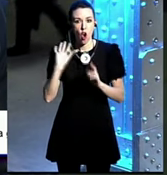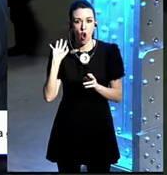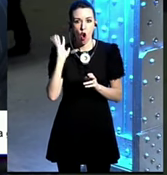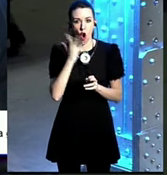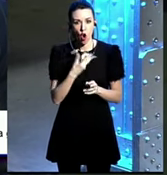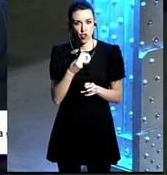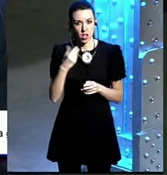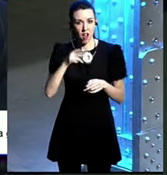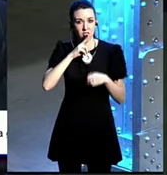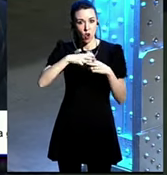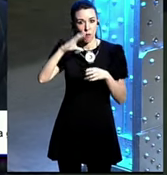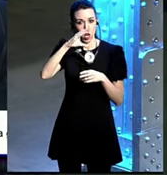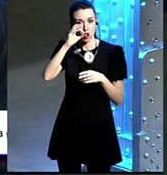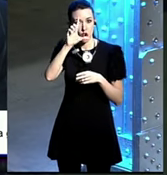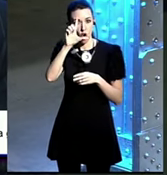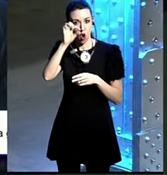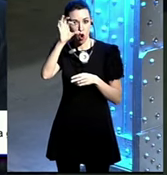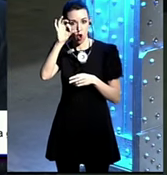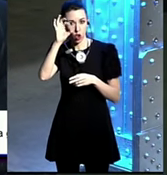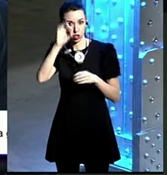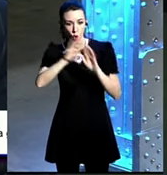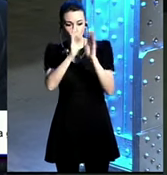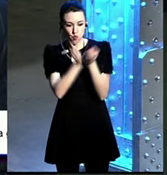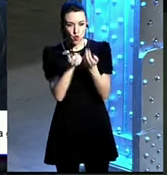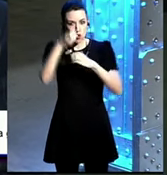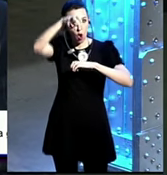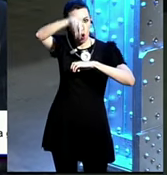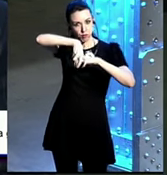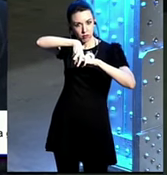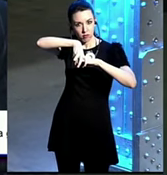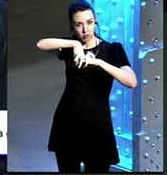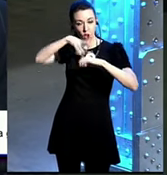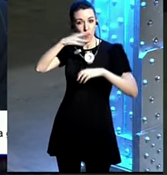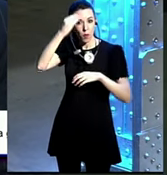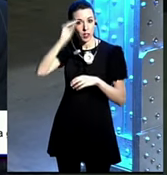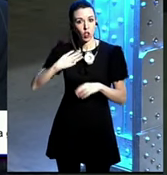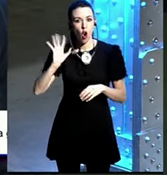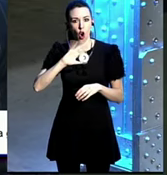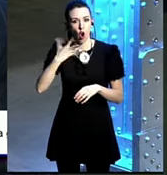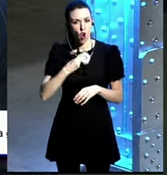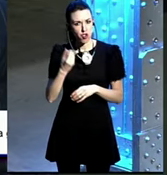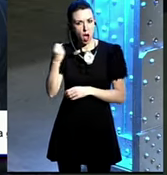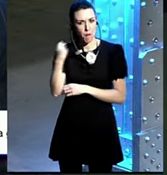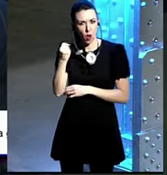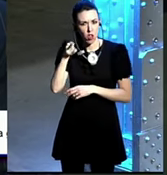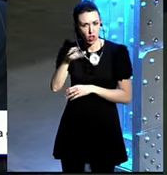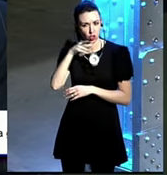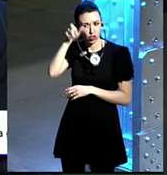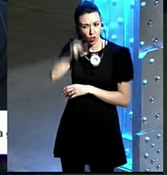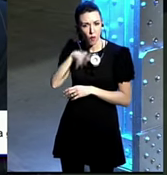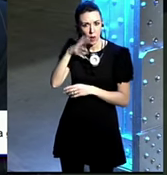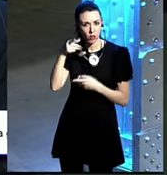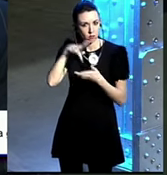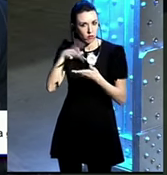del coloso sentado en el borde del mundo, porque creo de hecho que Goya es muy poderoso en la forma que tiene